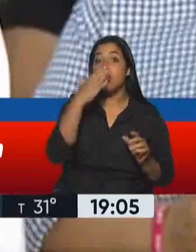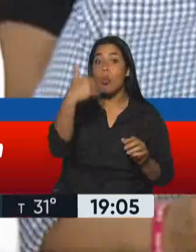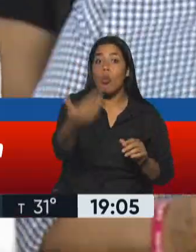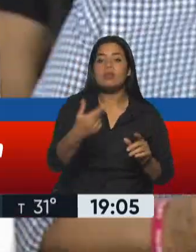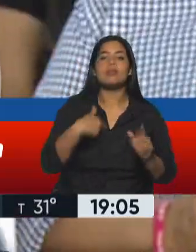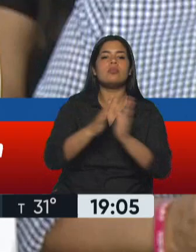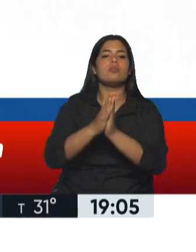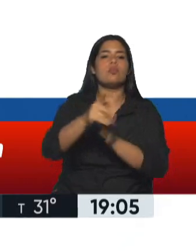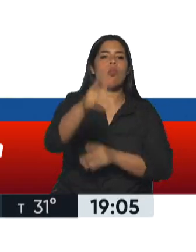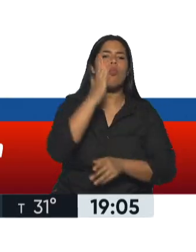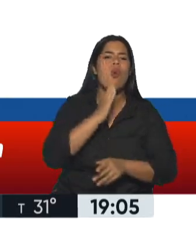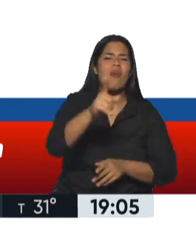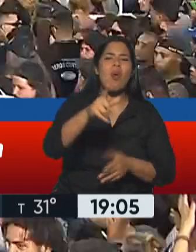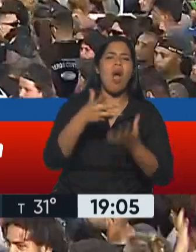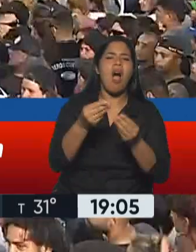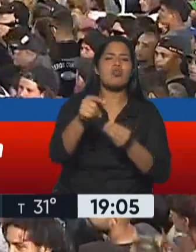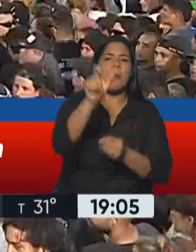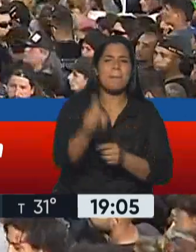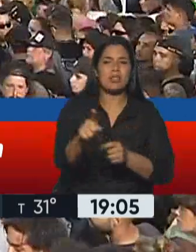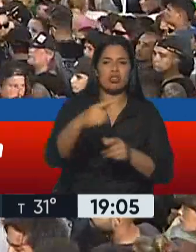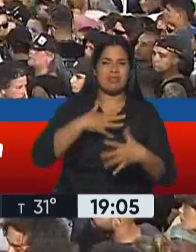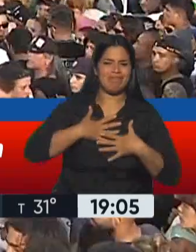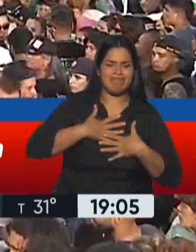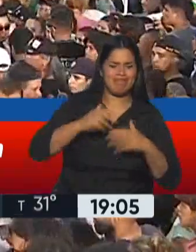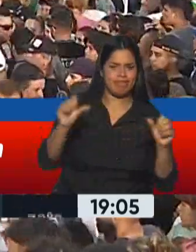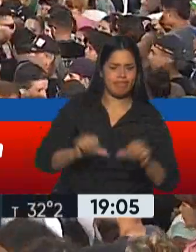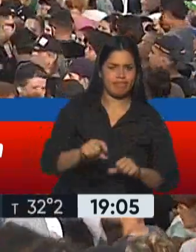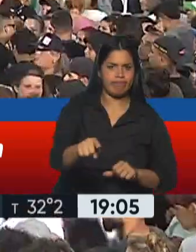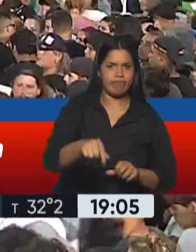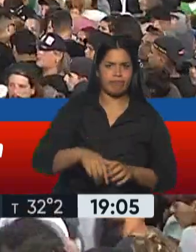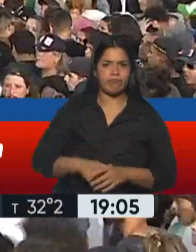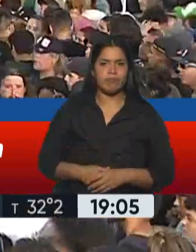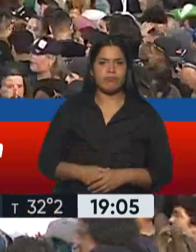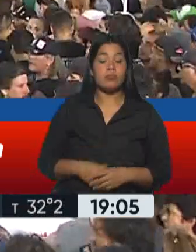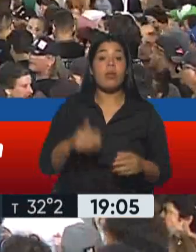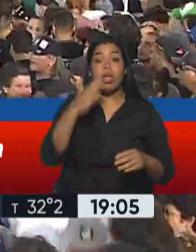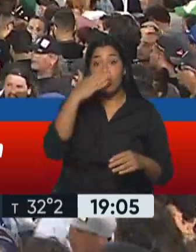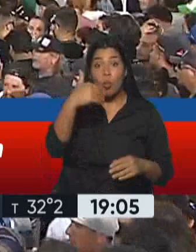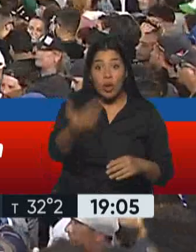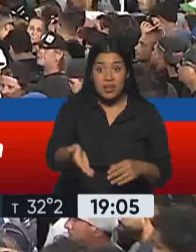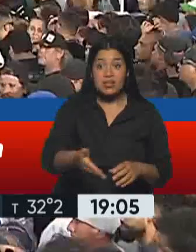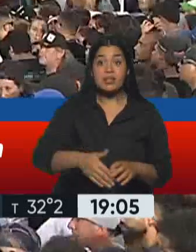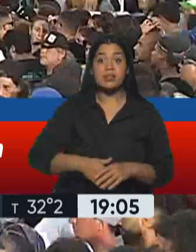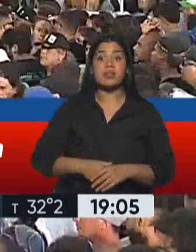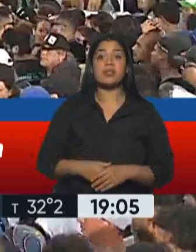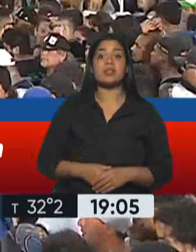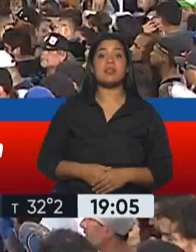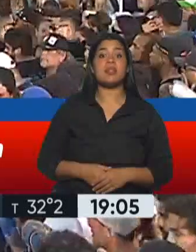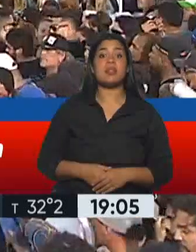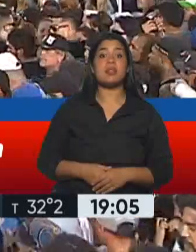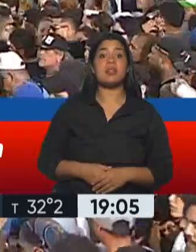por favor, ahí alguien que ayude, que hay alguien que no está bien. Y después,